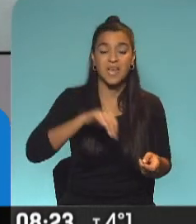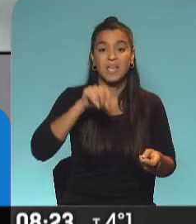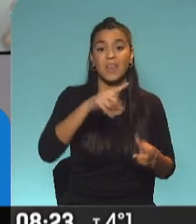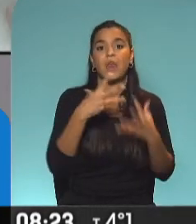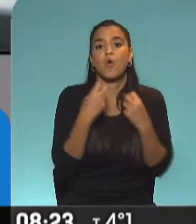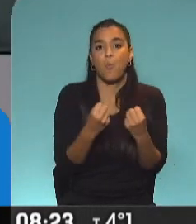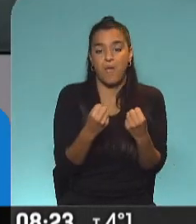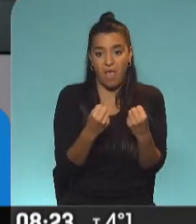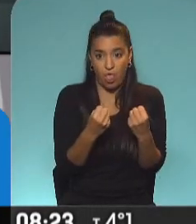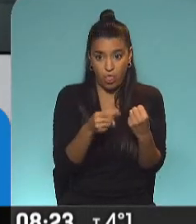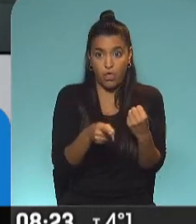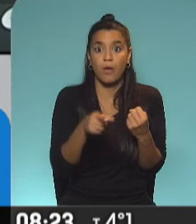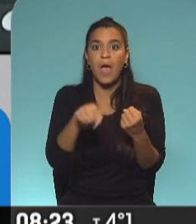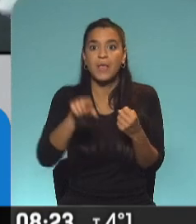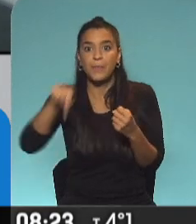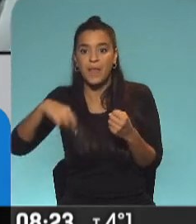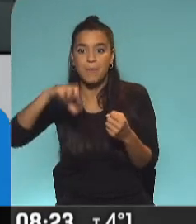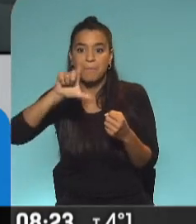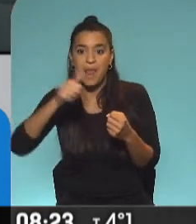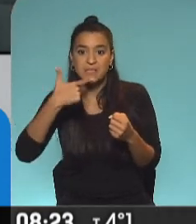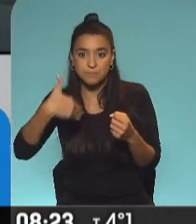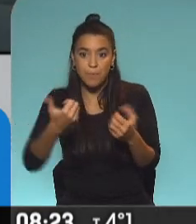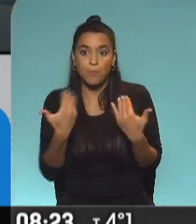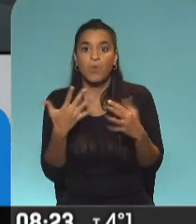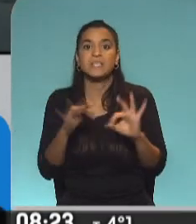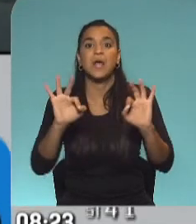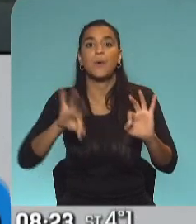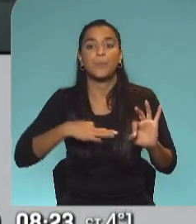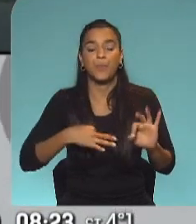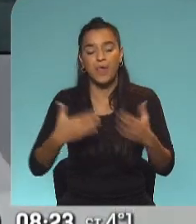recuperado con el cual se genera el plasma puede salvar vidas. Gracias, Daniel. El trabajo.